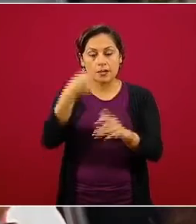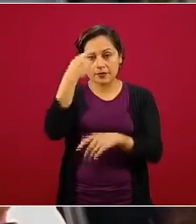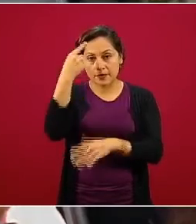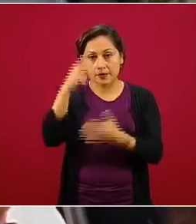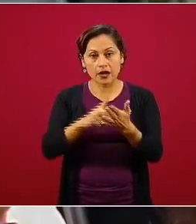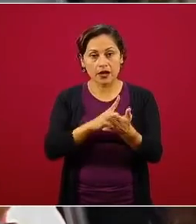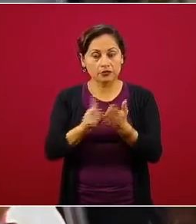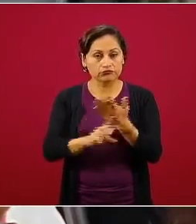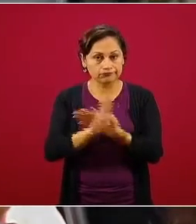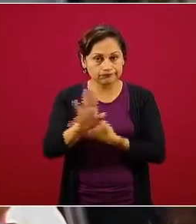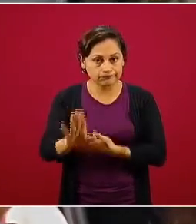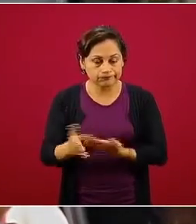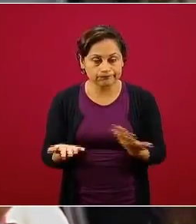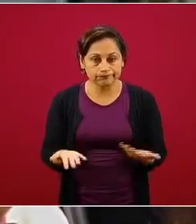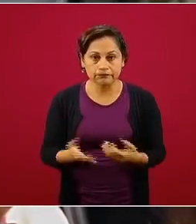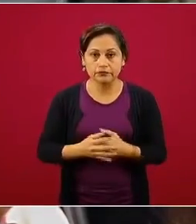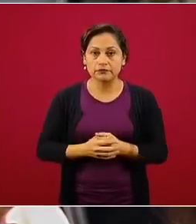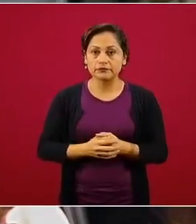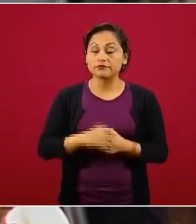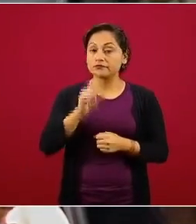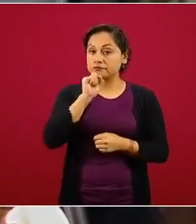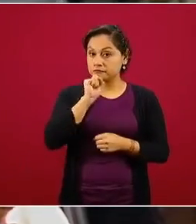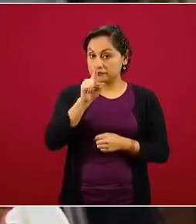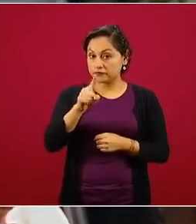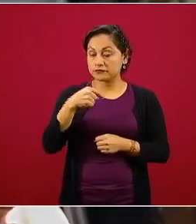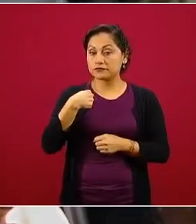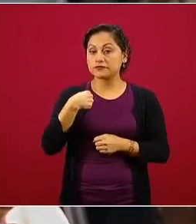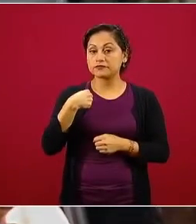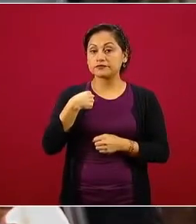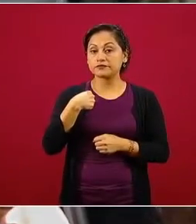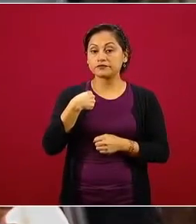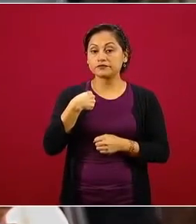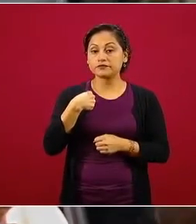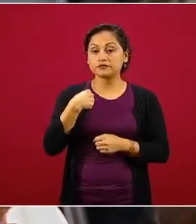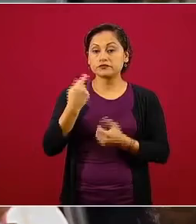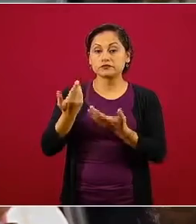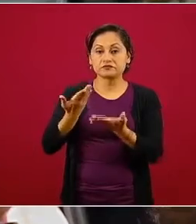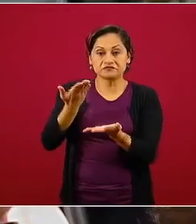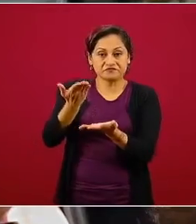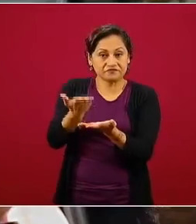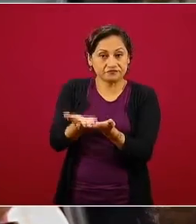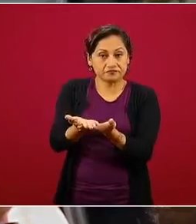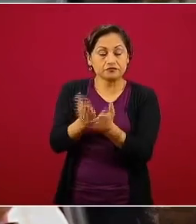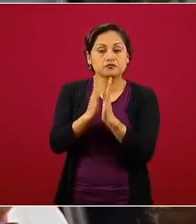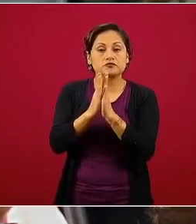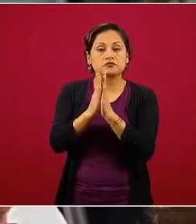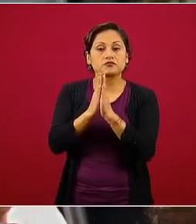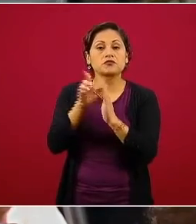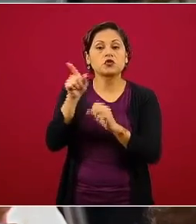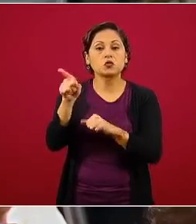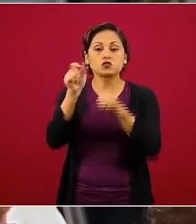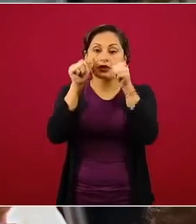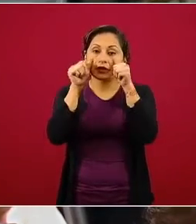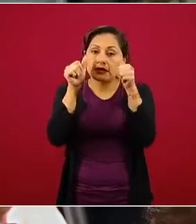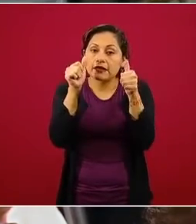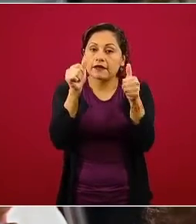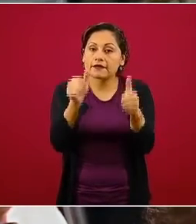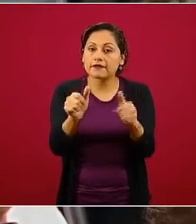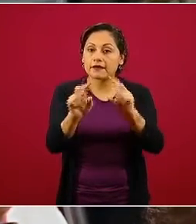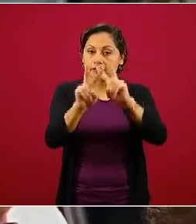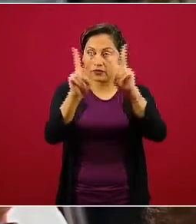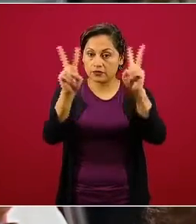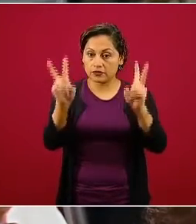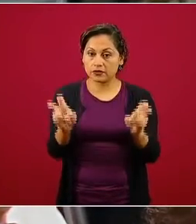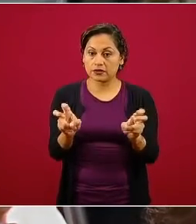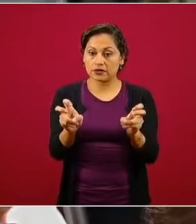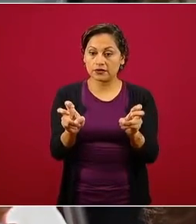si me permite hacerle una atenta solicitud de su intervención para un tema